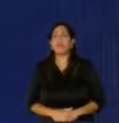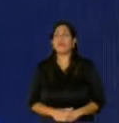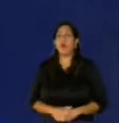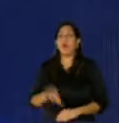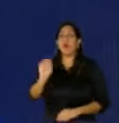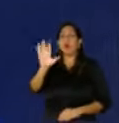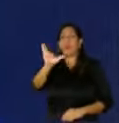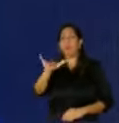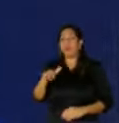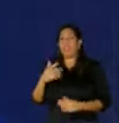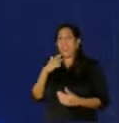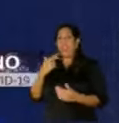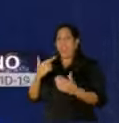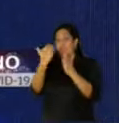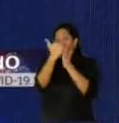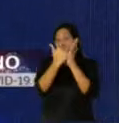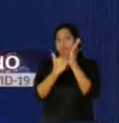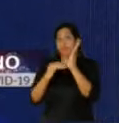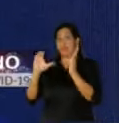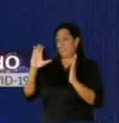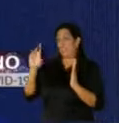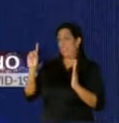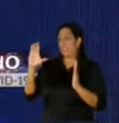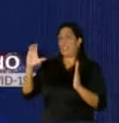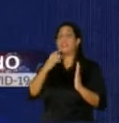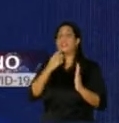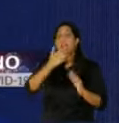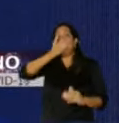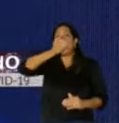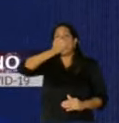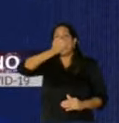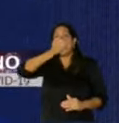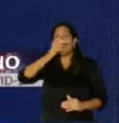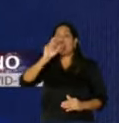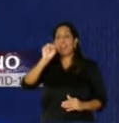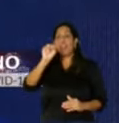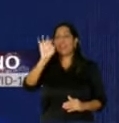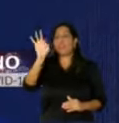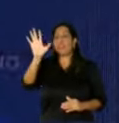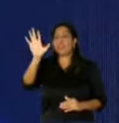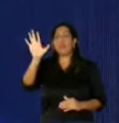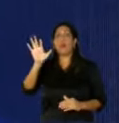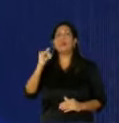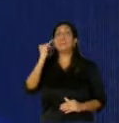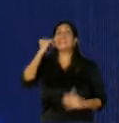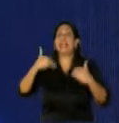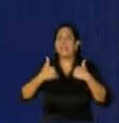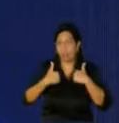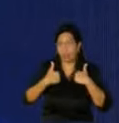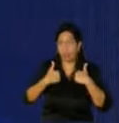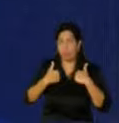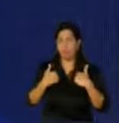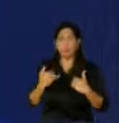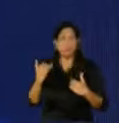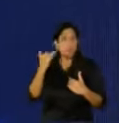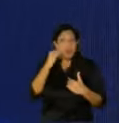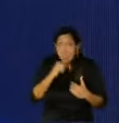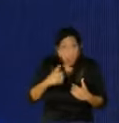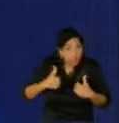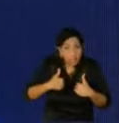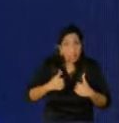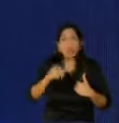vieron las regulaciones, inclusive las regulaciones del CDC, dice N95 si está disponible, si no usa la mascarilla quirúrgica, que tiene